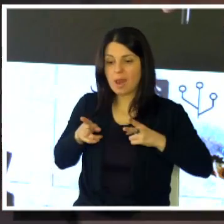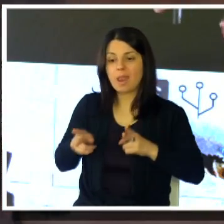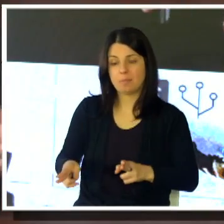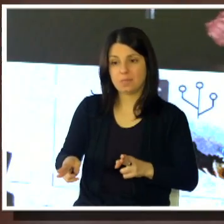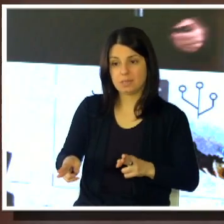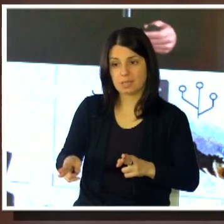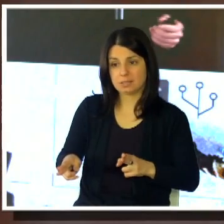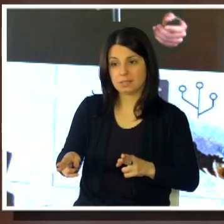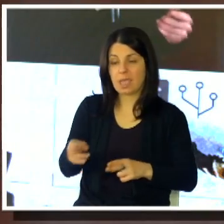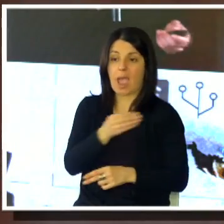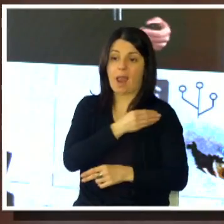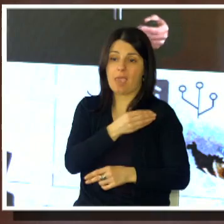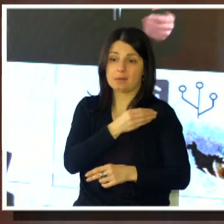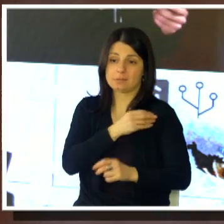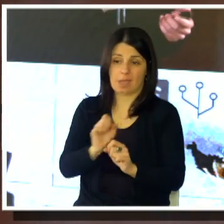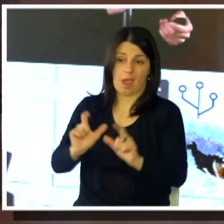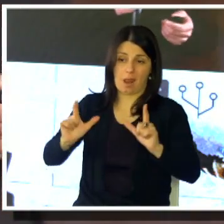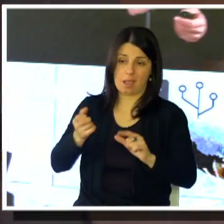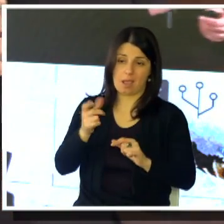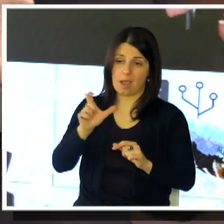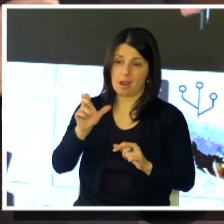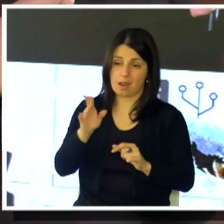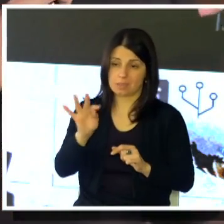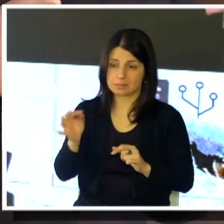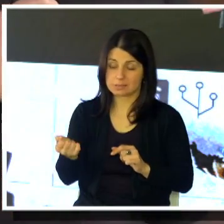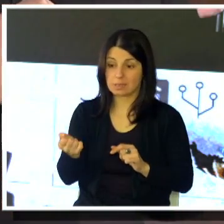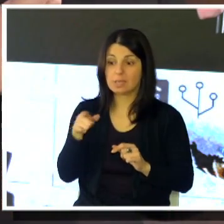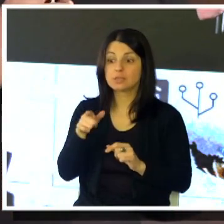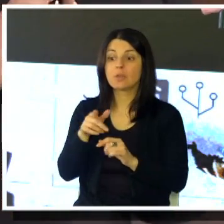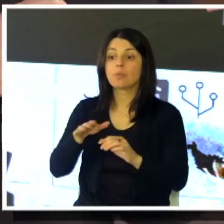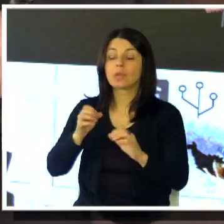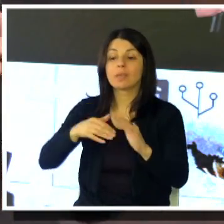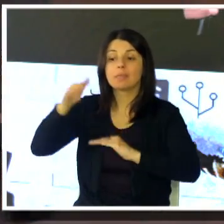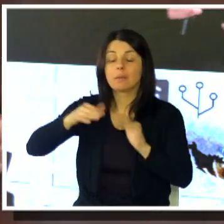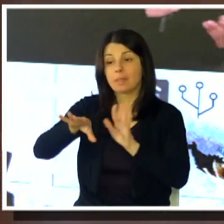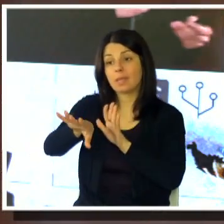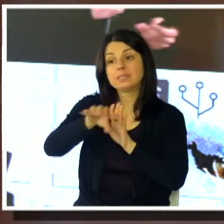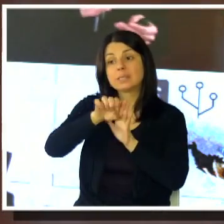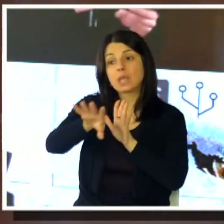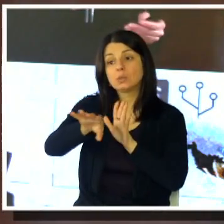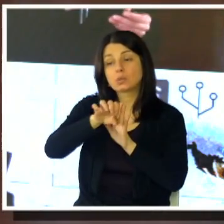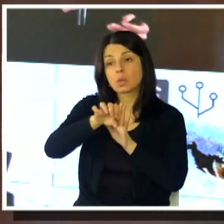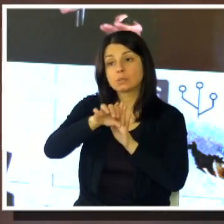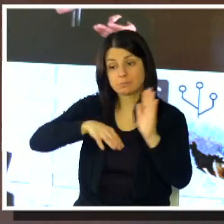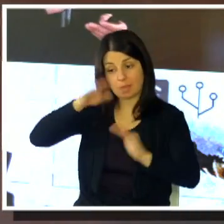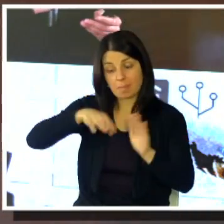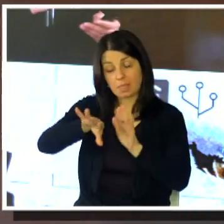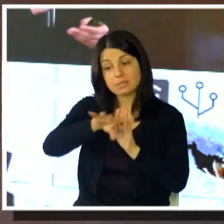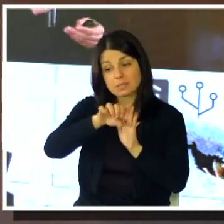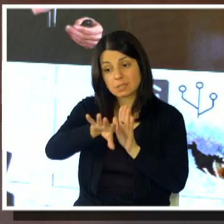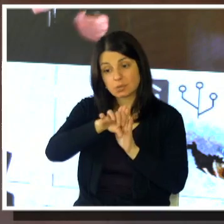de alerta. ¿Qué es esto? Porque según el sensor que